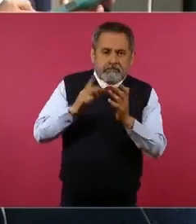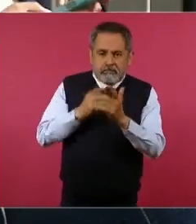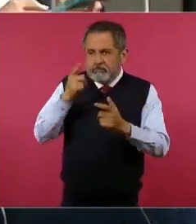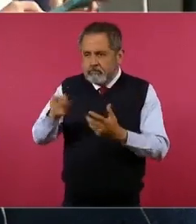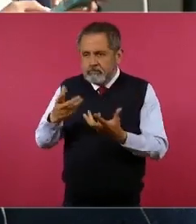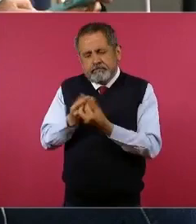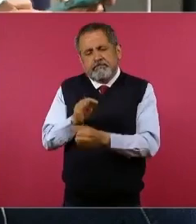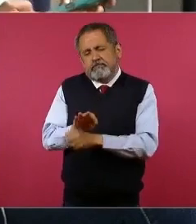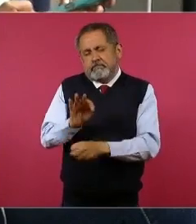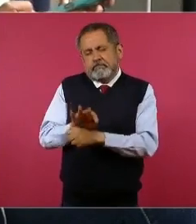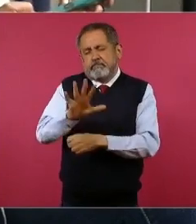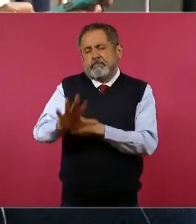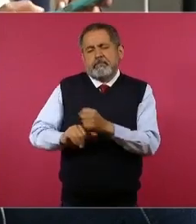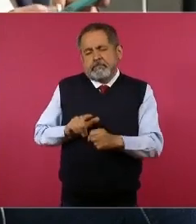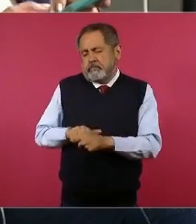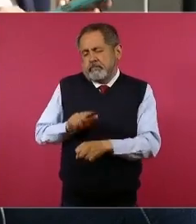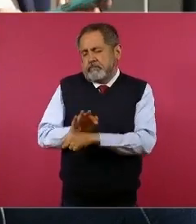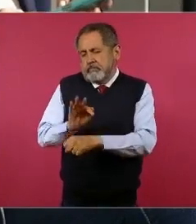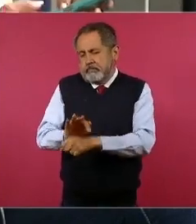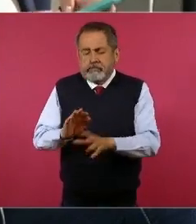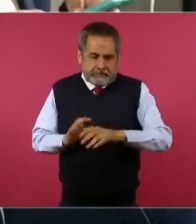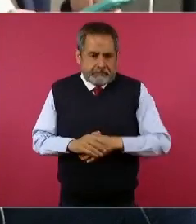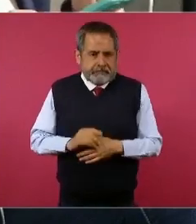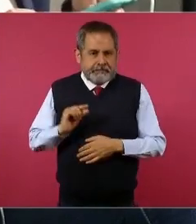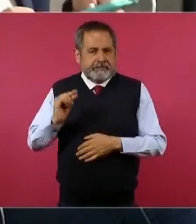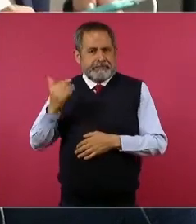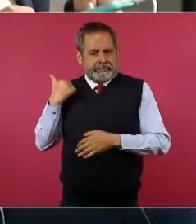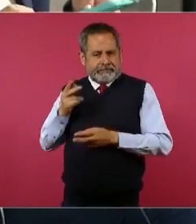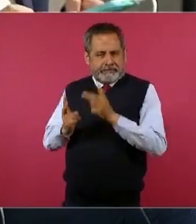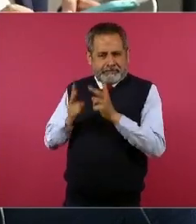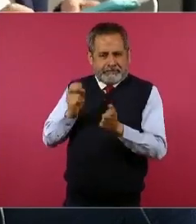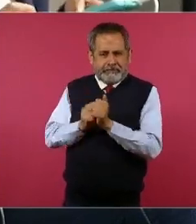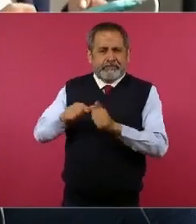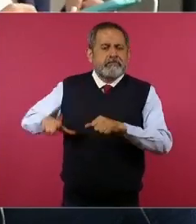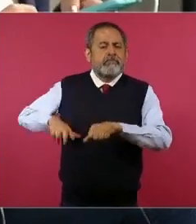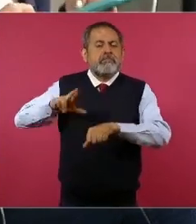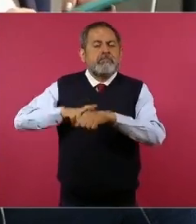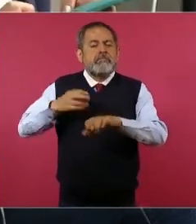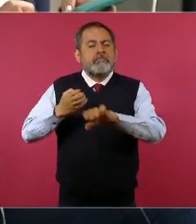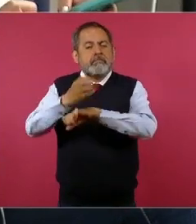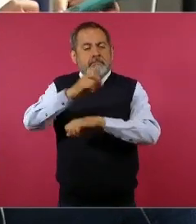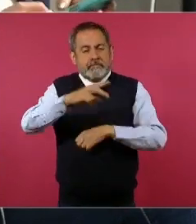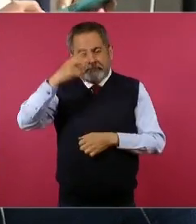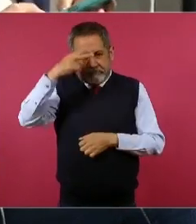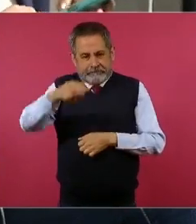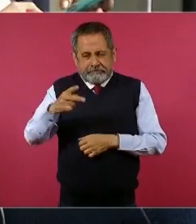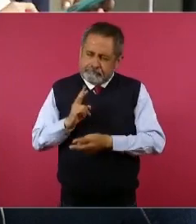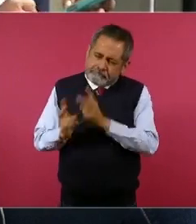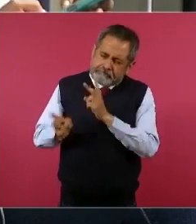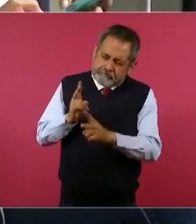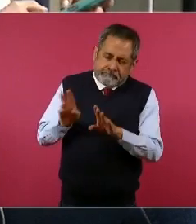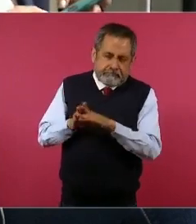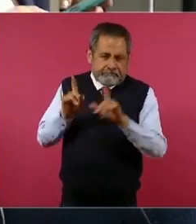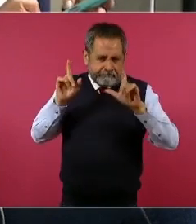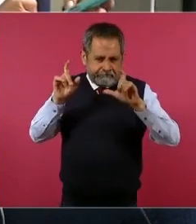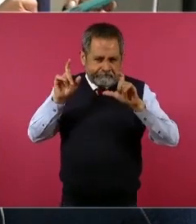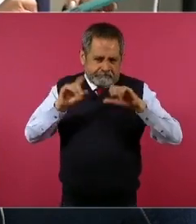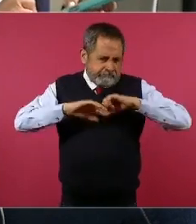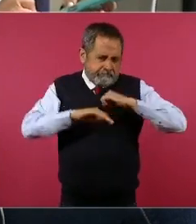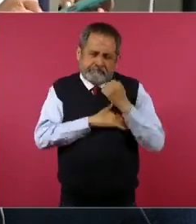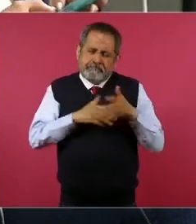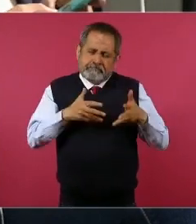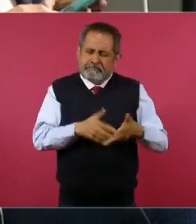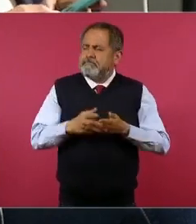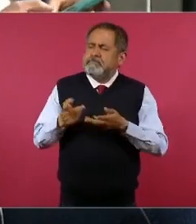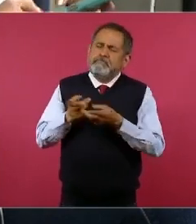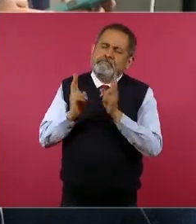los animales. Señor presidente, recientemente le platiqué a la gobernadora constitucional del Estado de México sobre estos archivos fotográficos